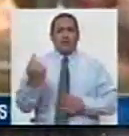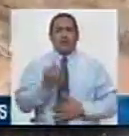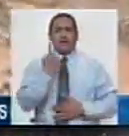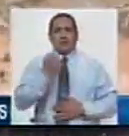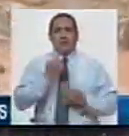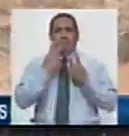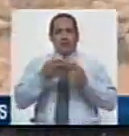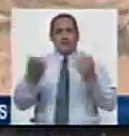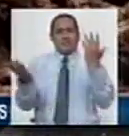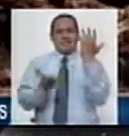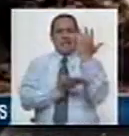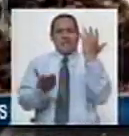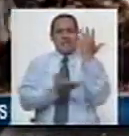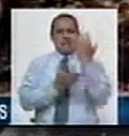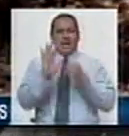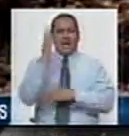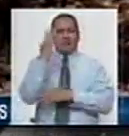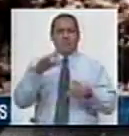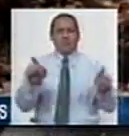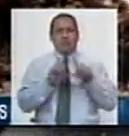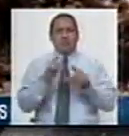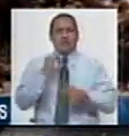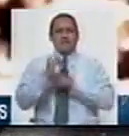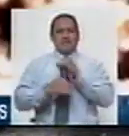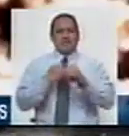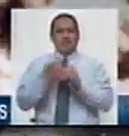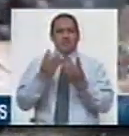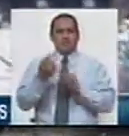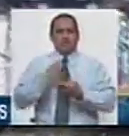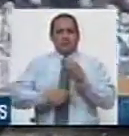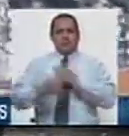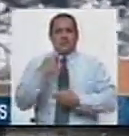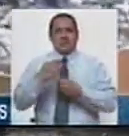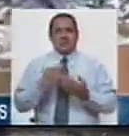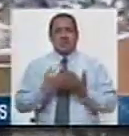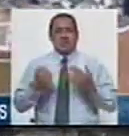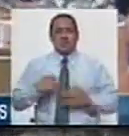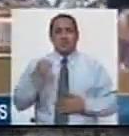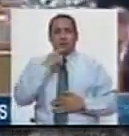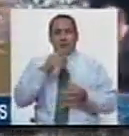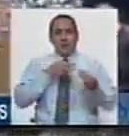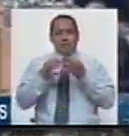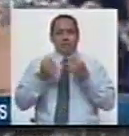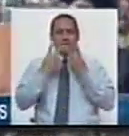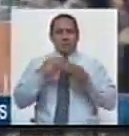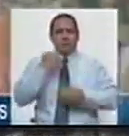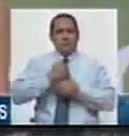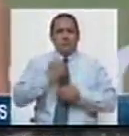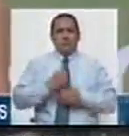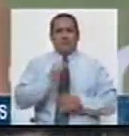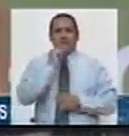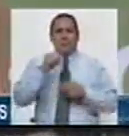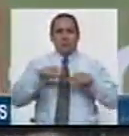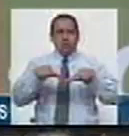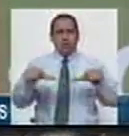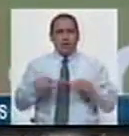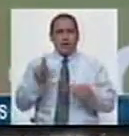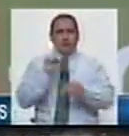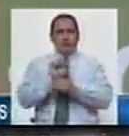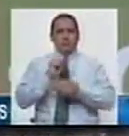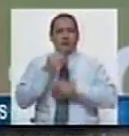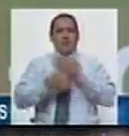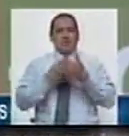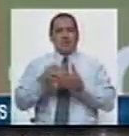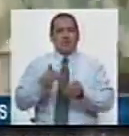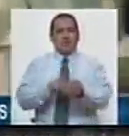la tala, la minería ilegal y el tráfico ilegal internacional de germoplasma. Nadine Heredia dijo que existe una tarea pendiente en el ámbito educativo para promover